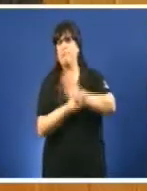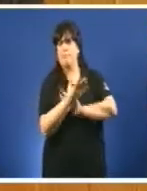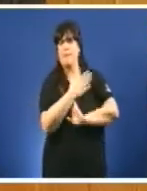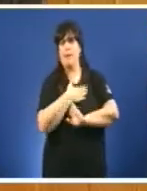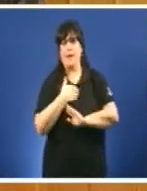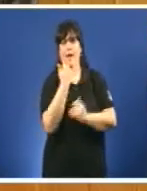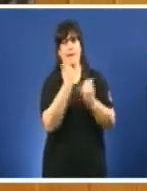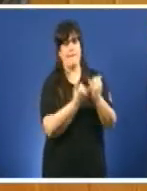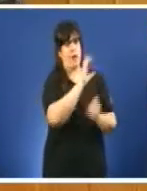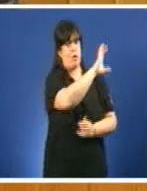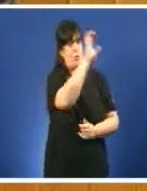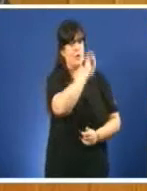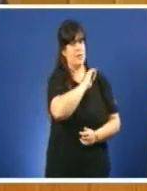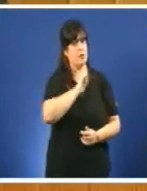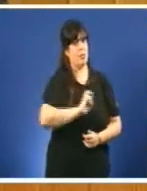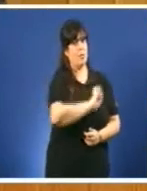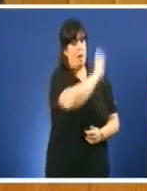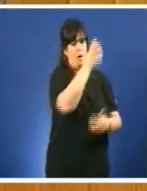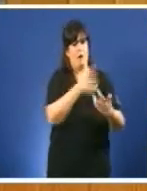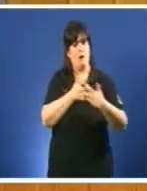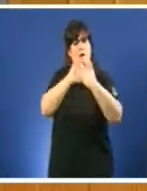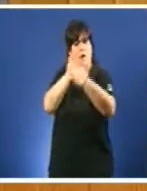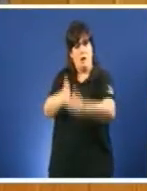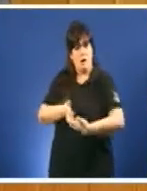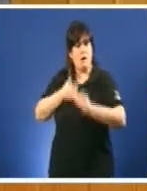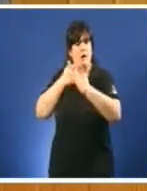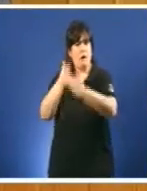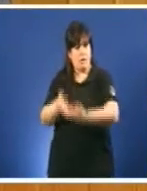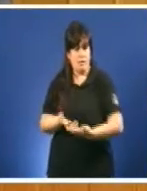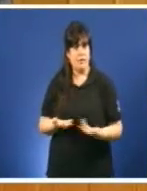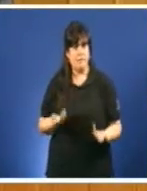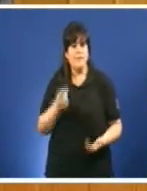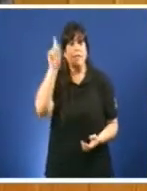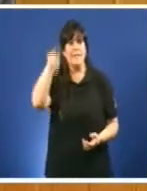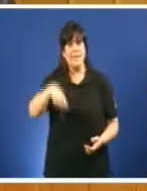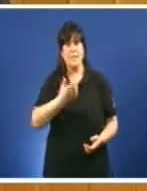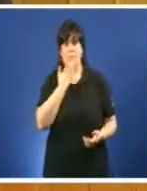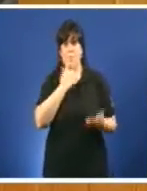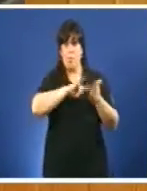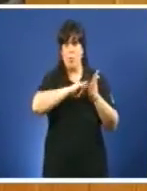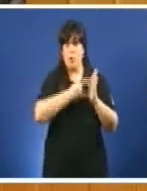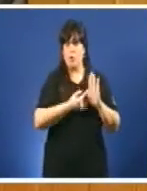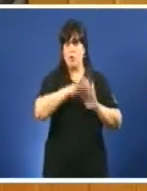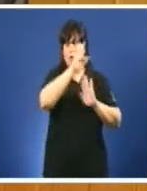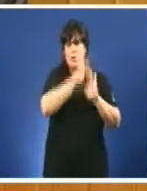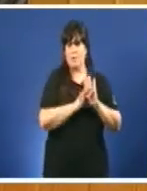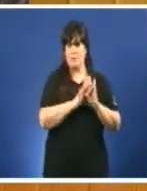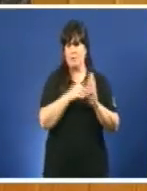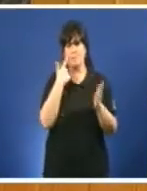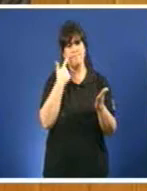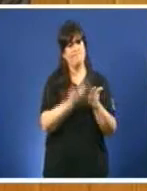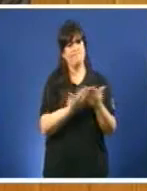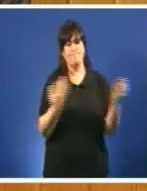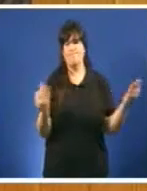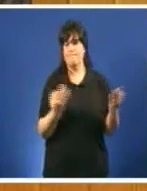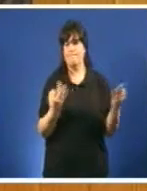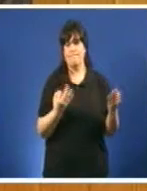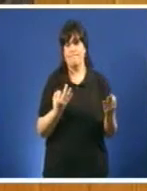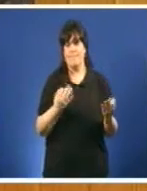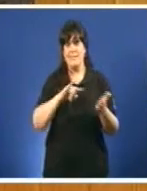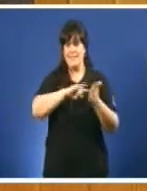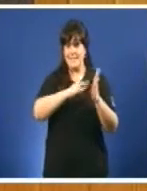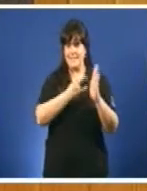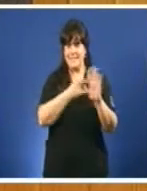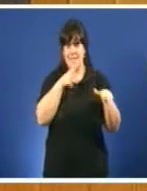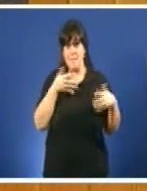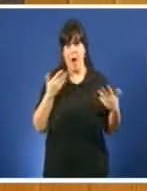conselleira, o proxecto de orzamentos demostra tamén as limitacións e o esgotamento do actual sistema